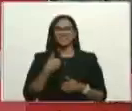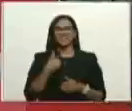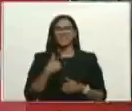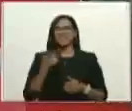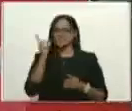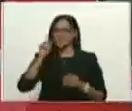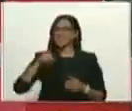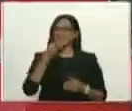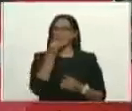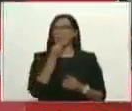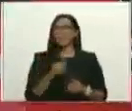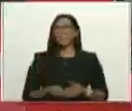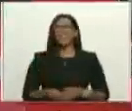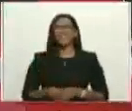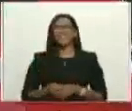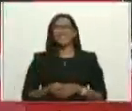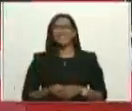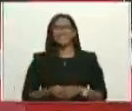comer.